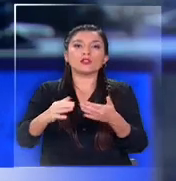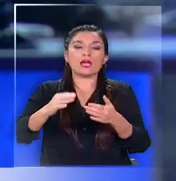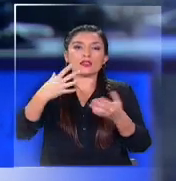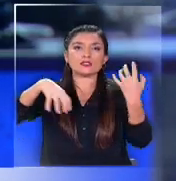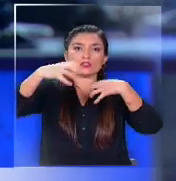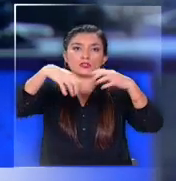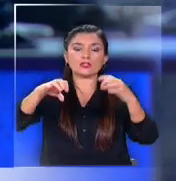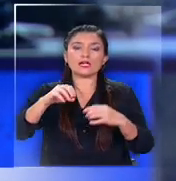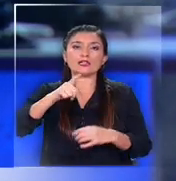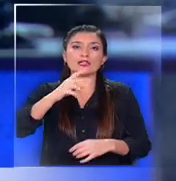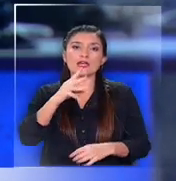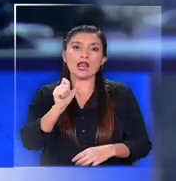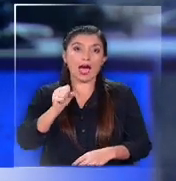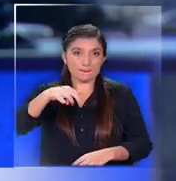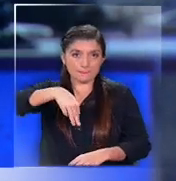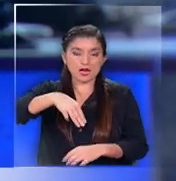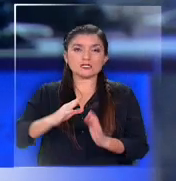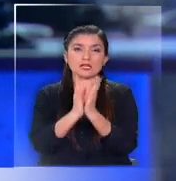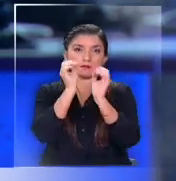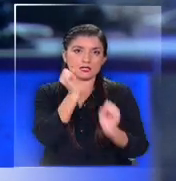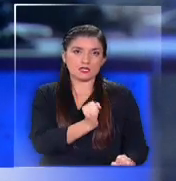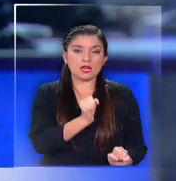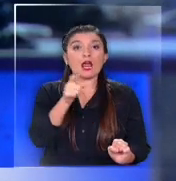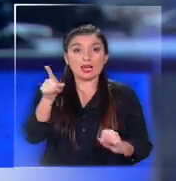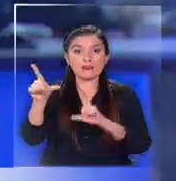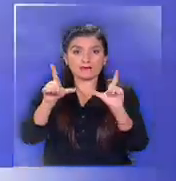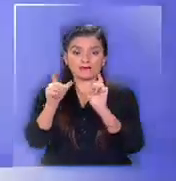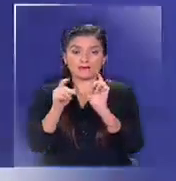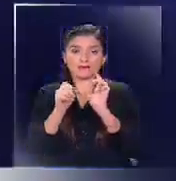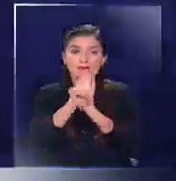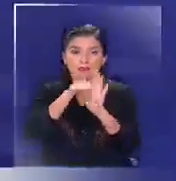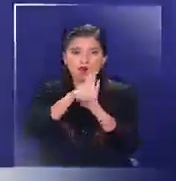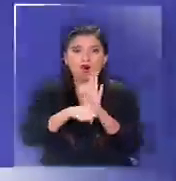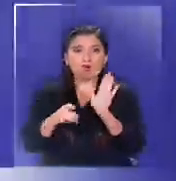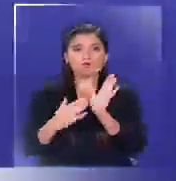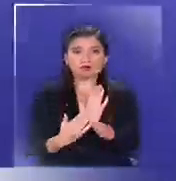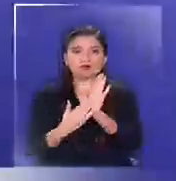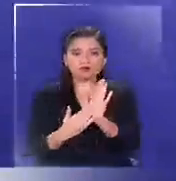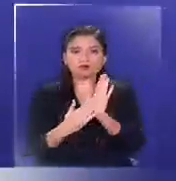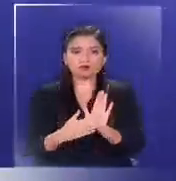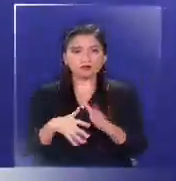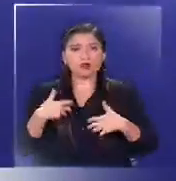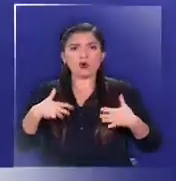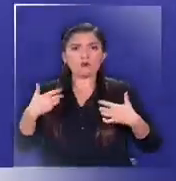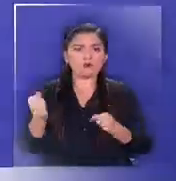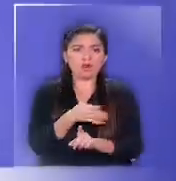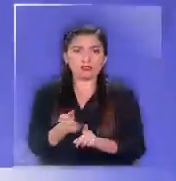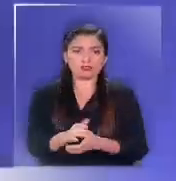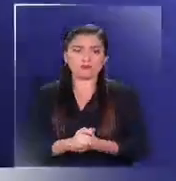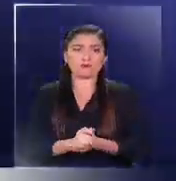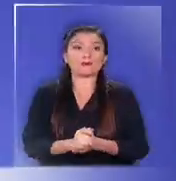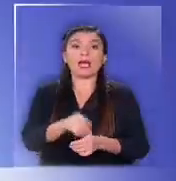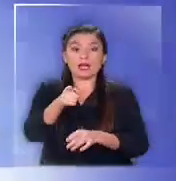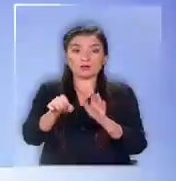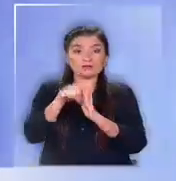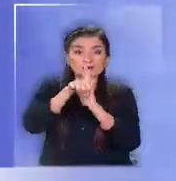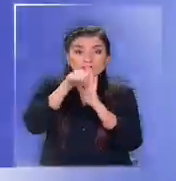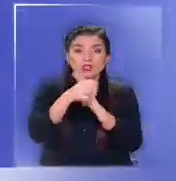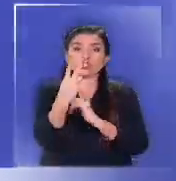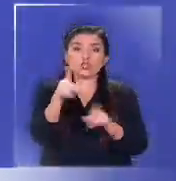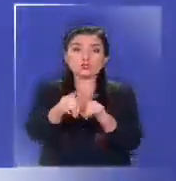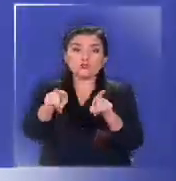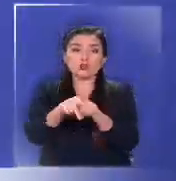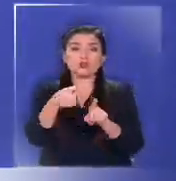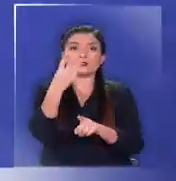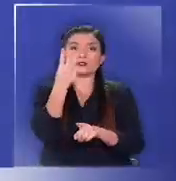muestra el ensañamiento de uno de los imputados. Registro visual que muestra la violencia con la que dos hermanos actuaron el 13 de